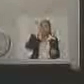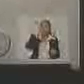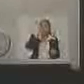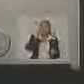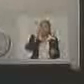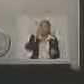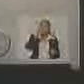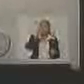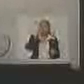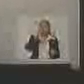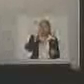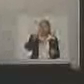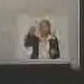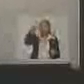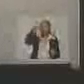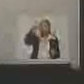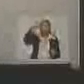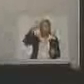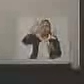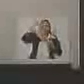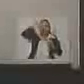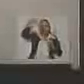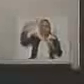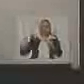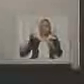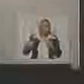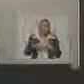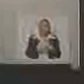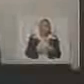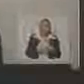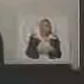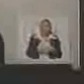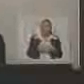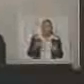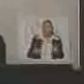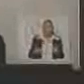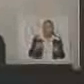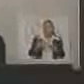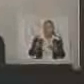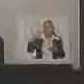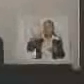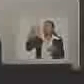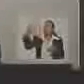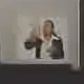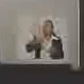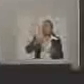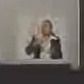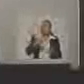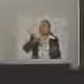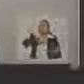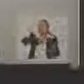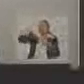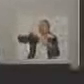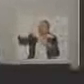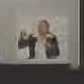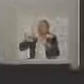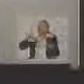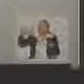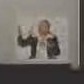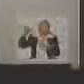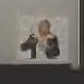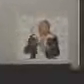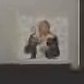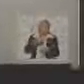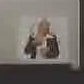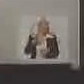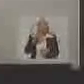clavados y que lamentablemente en esta administración de Jorge Romero se la dejó llevar. ¿Por qué? Porque no había algunos